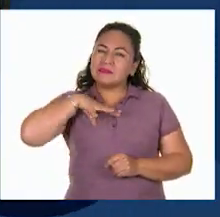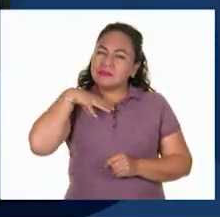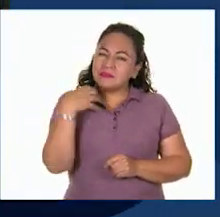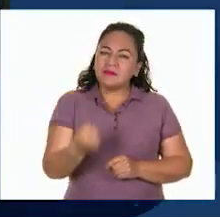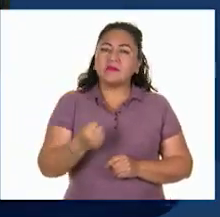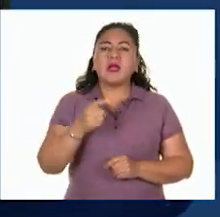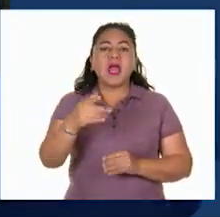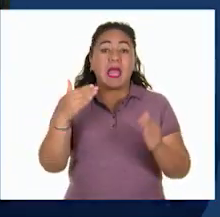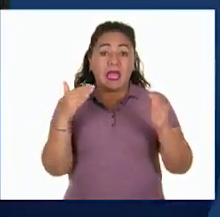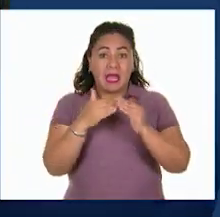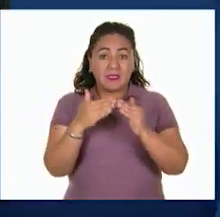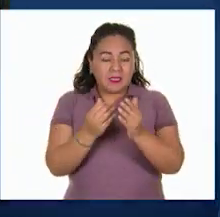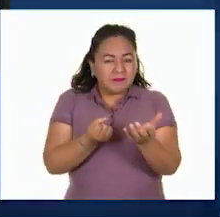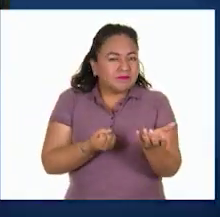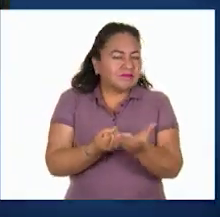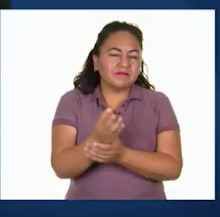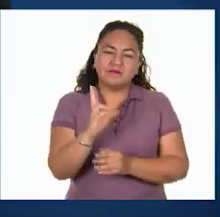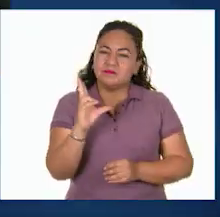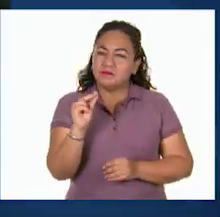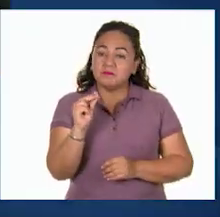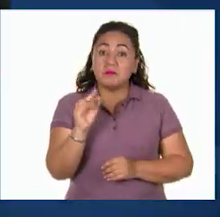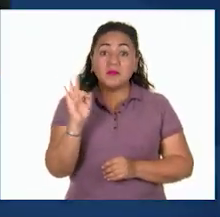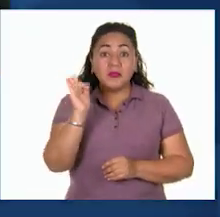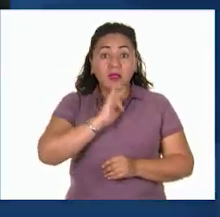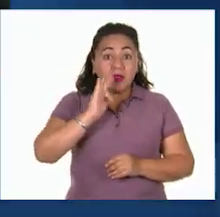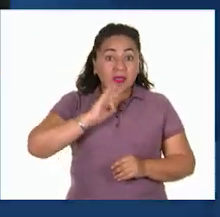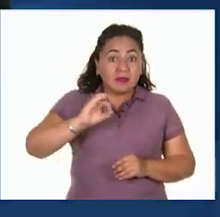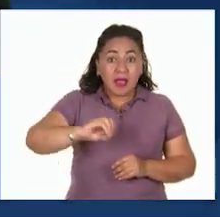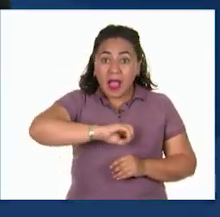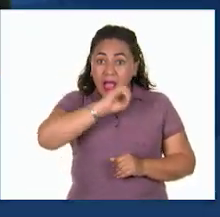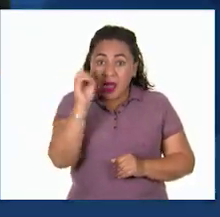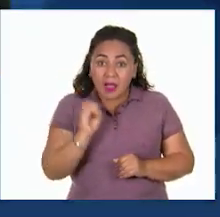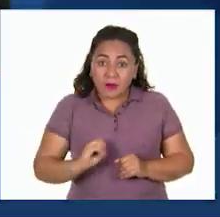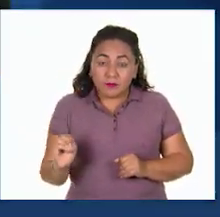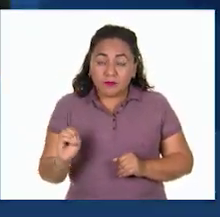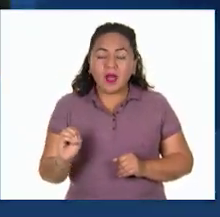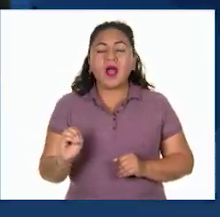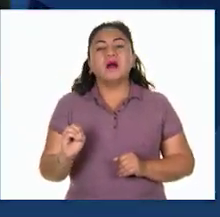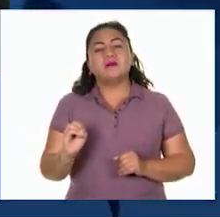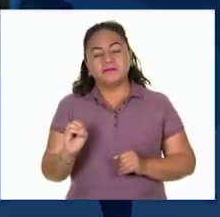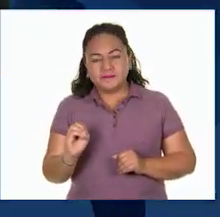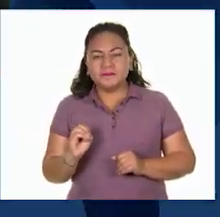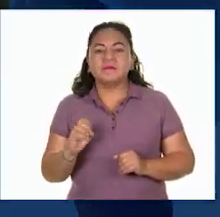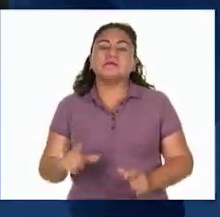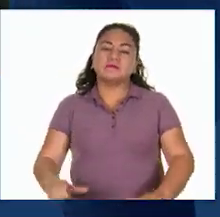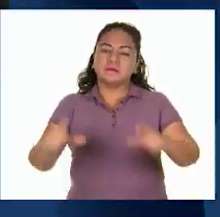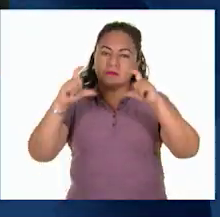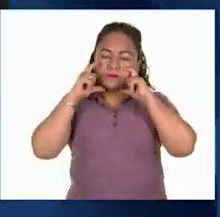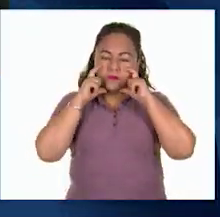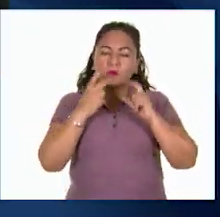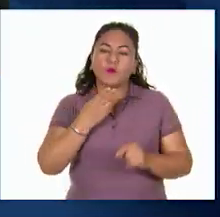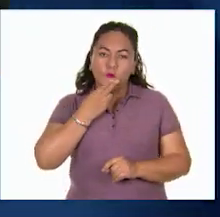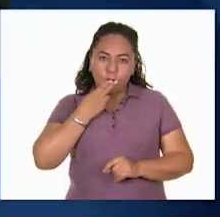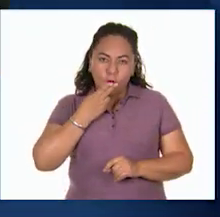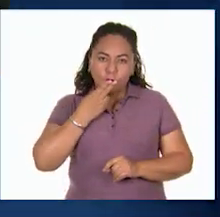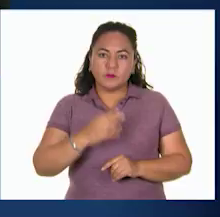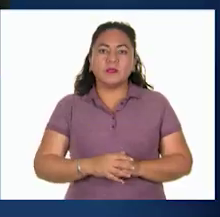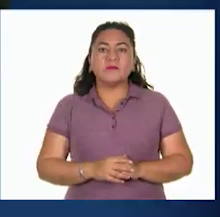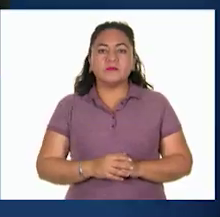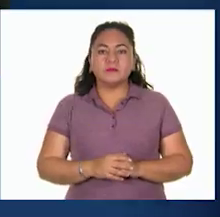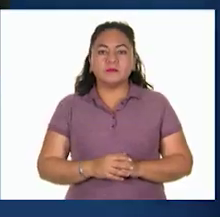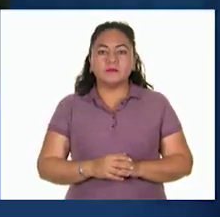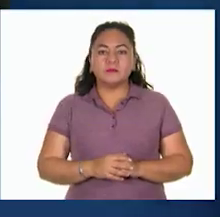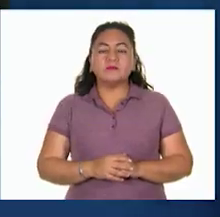no salir de casa a menos que sea muy necesario. Si lo haces, utiliza el